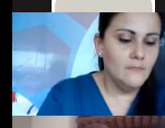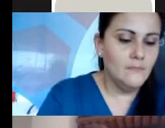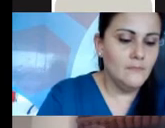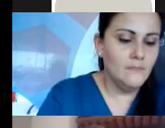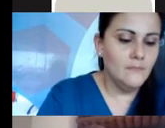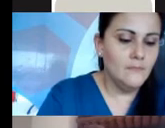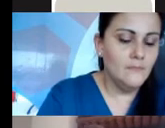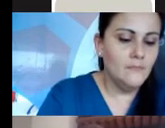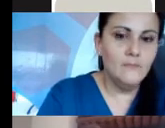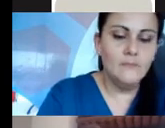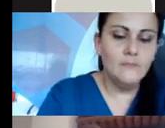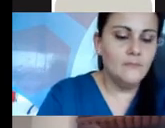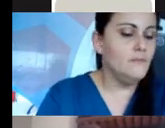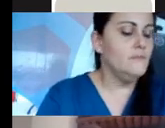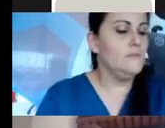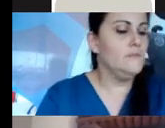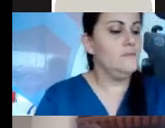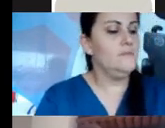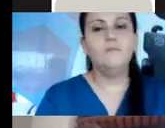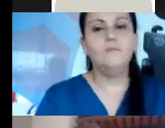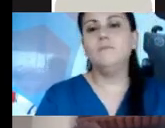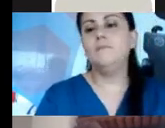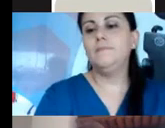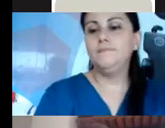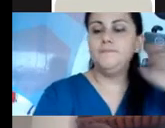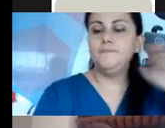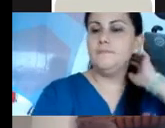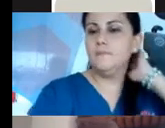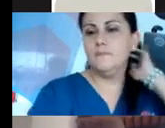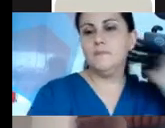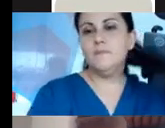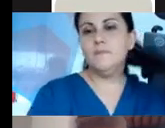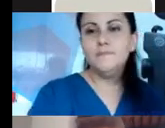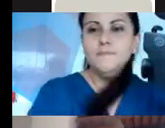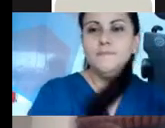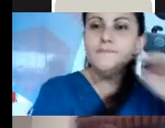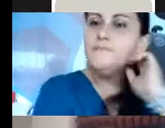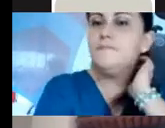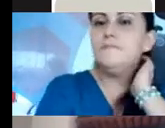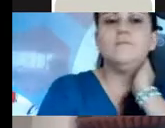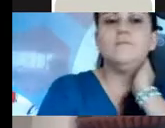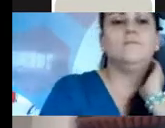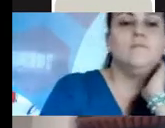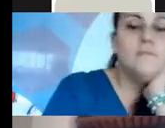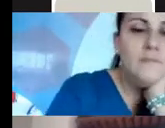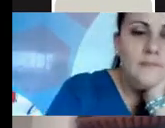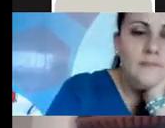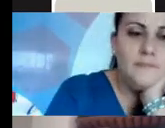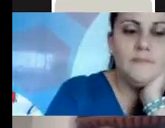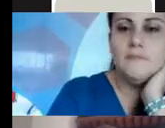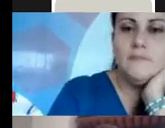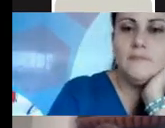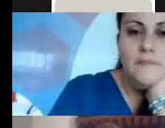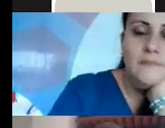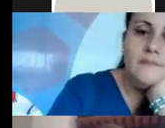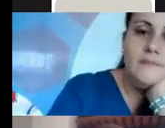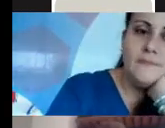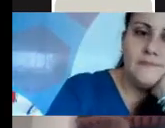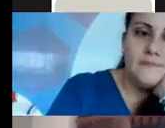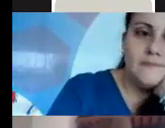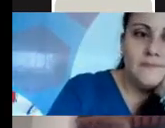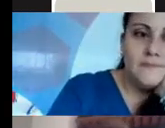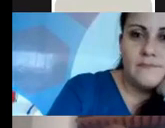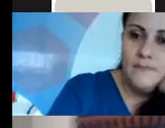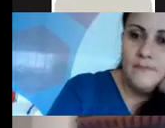¿ok? Y tengo una zona de mucho calor y mucha humedad, ¿por qué no aplicar una pequeña película de